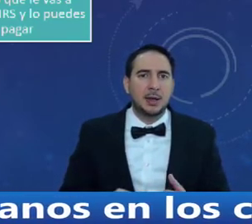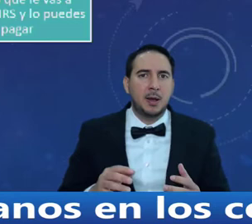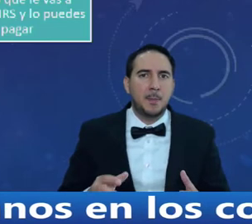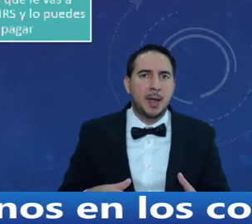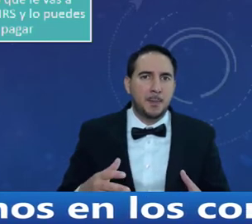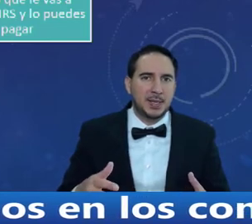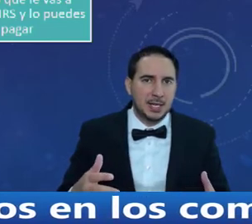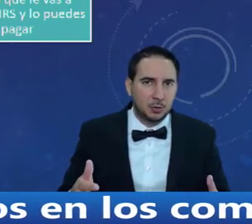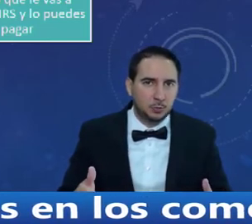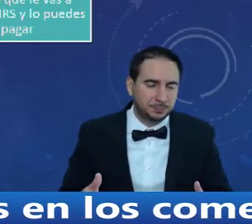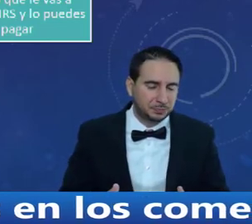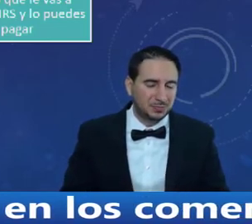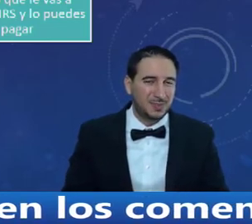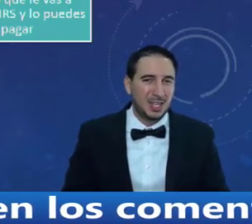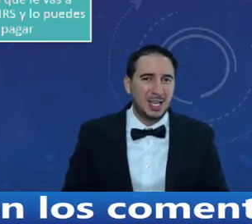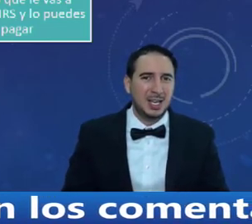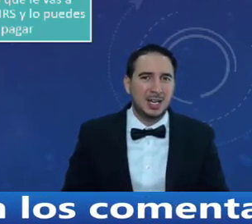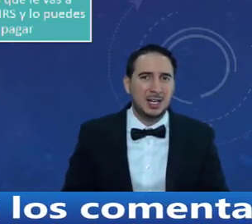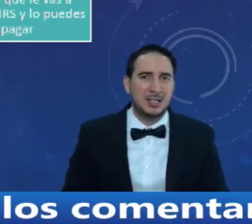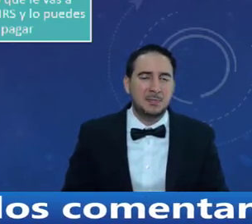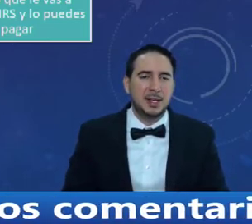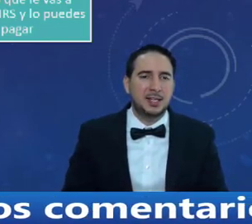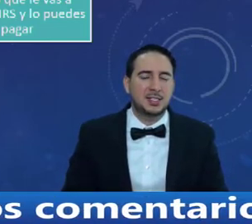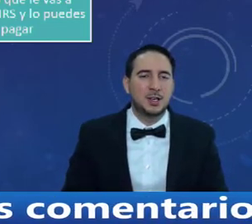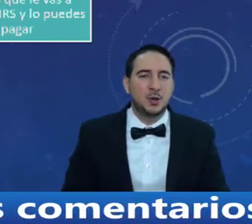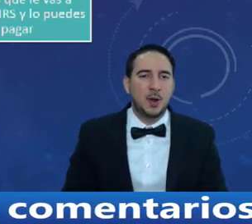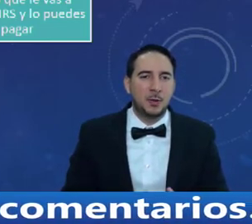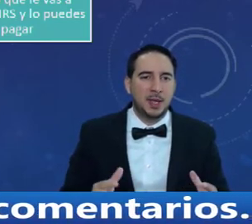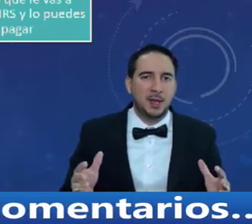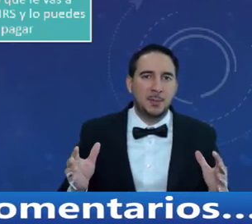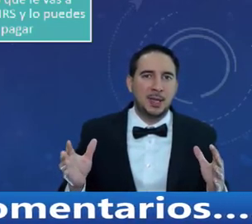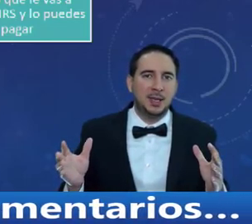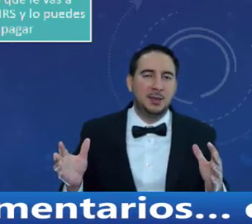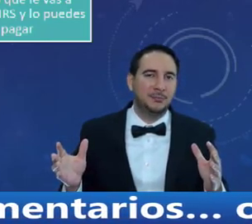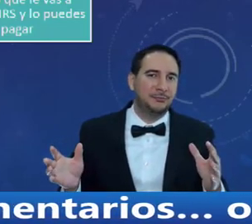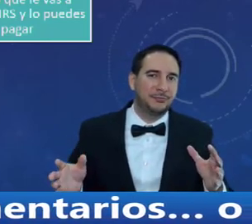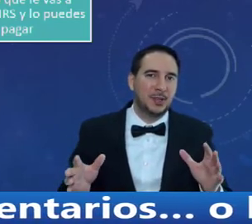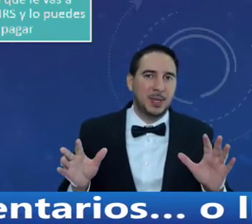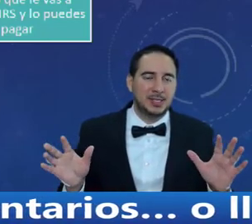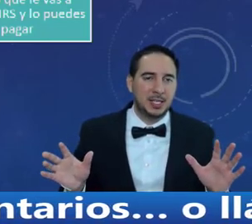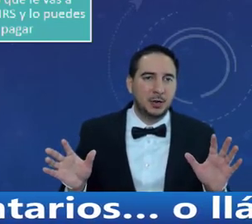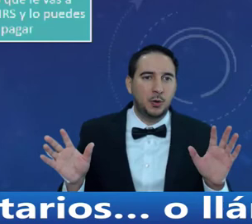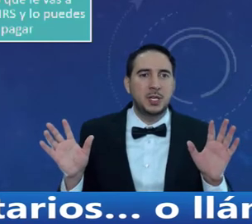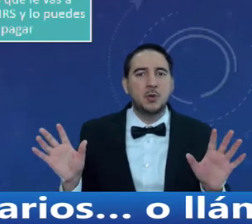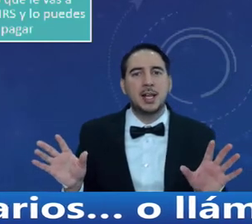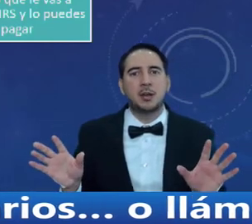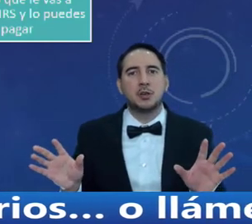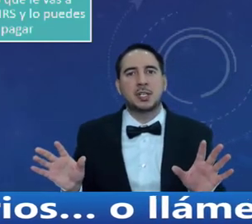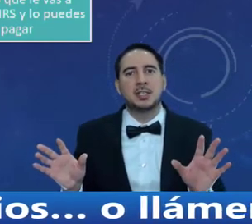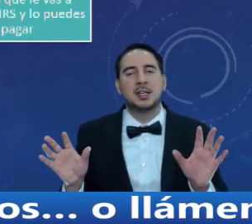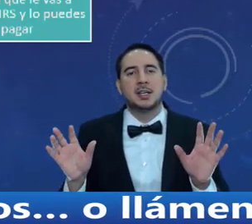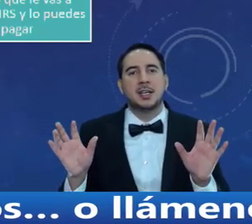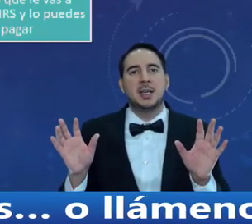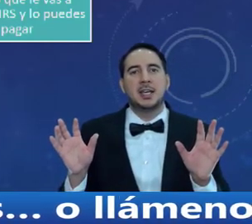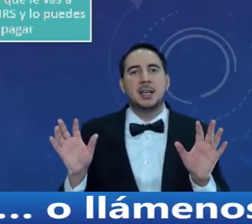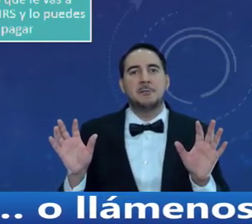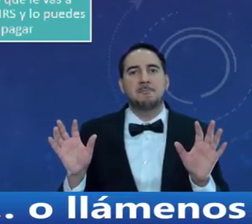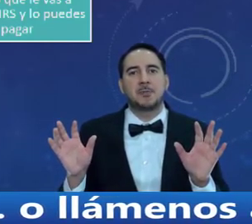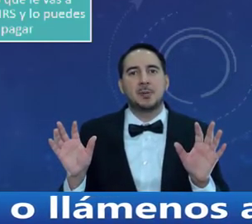ya estaba empezando el GMAT test cuando me decidí que no. Y una de las cosas